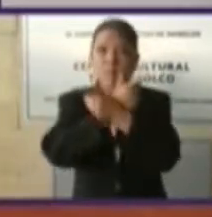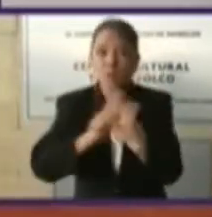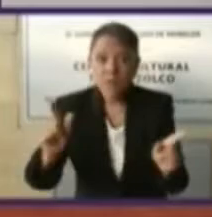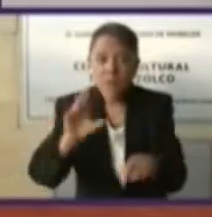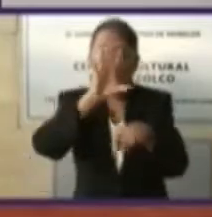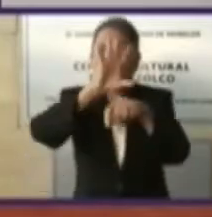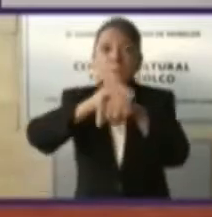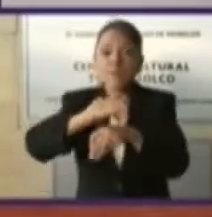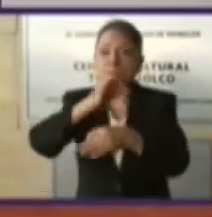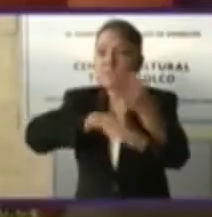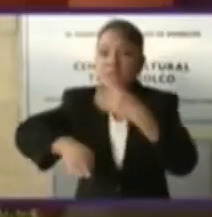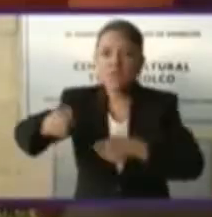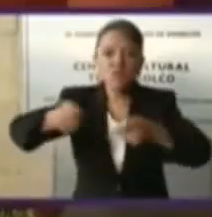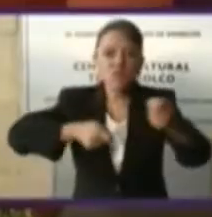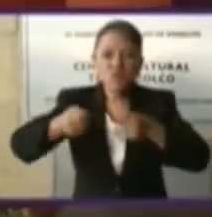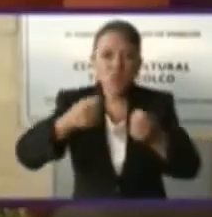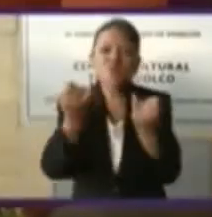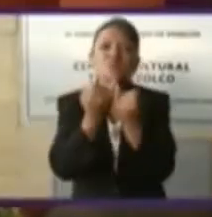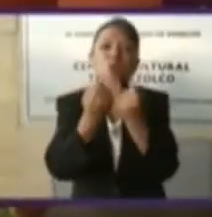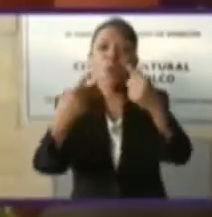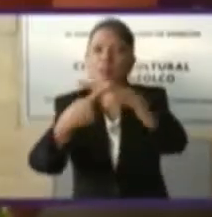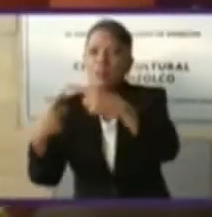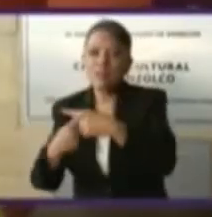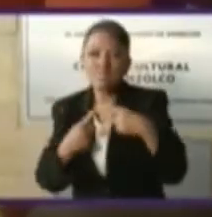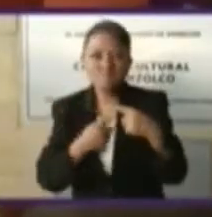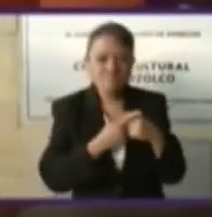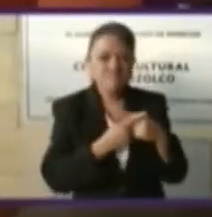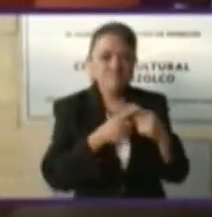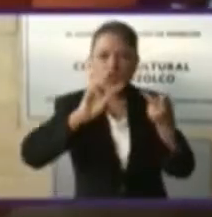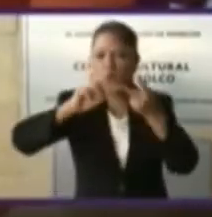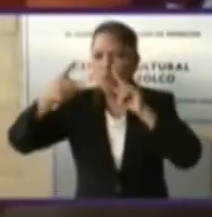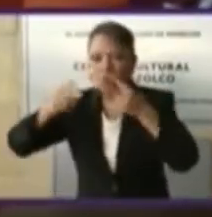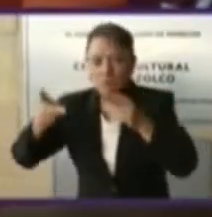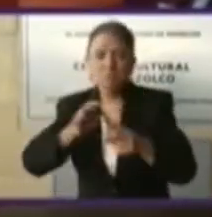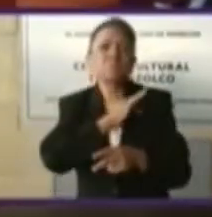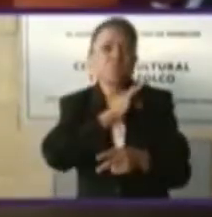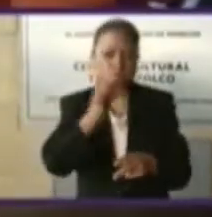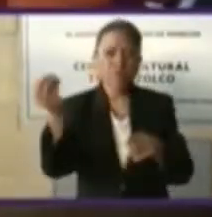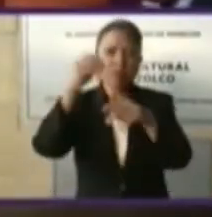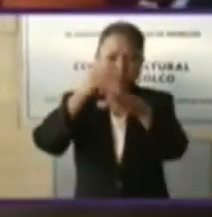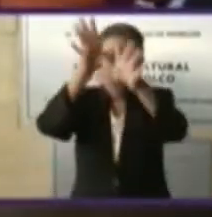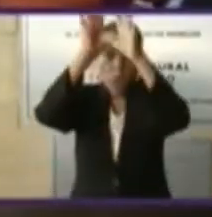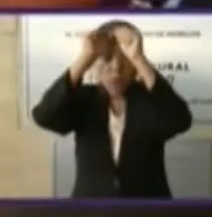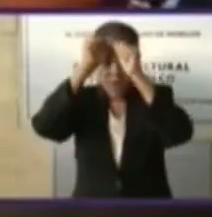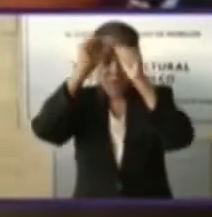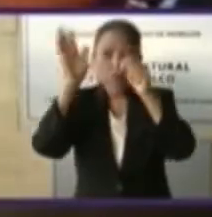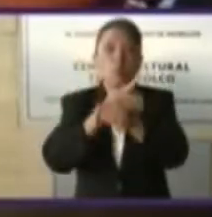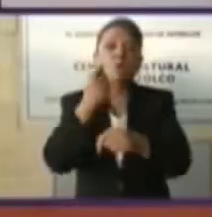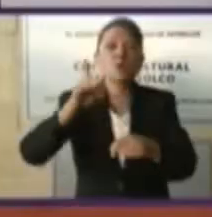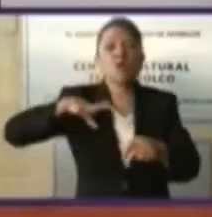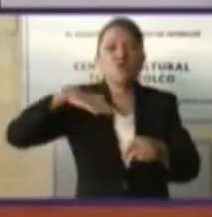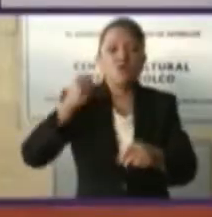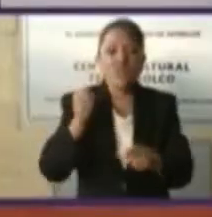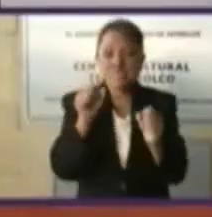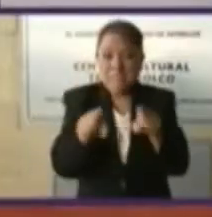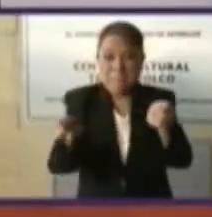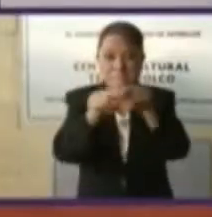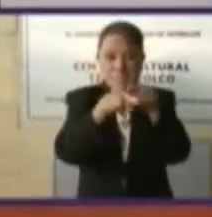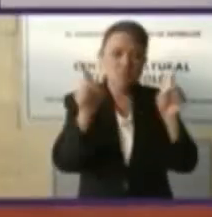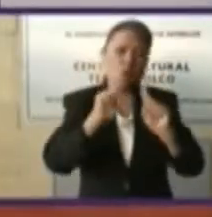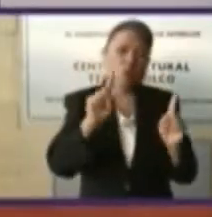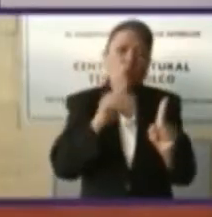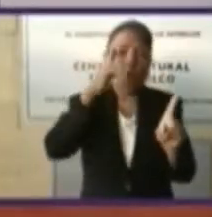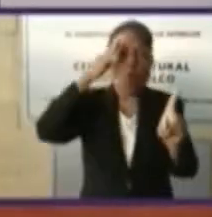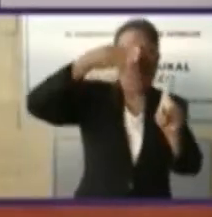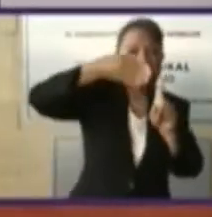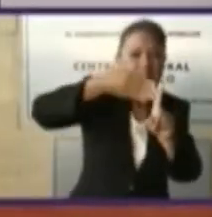todas las fuerzas de oposición de este país. Y hago énfasis en señalar que las fuerzas de oposición, porque aunque no es el objetivo